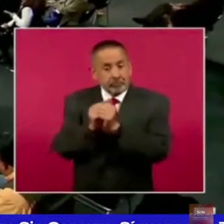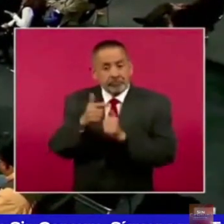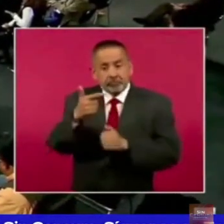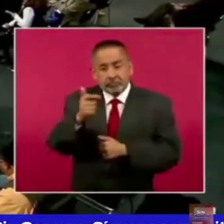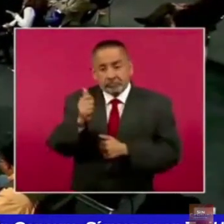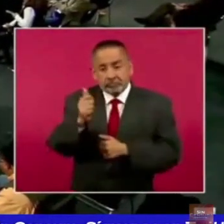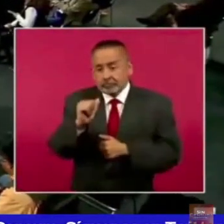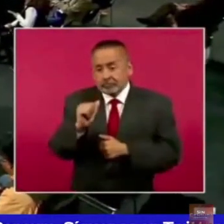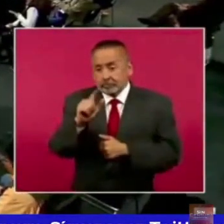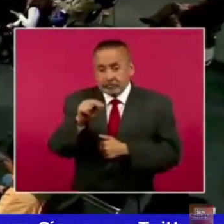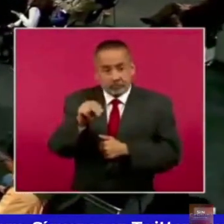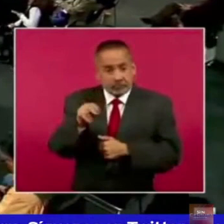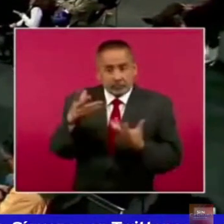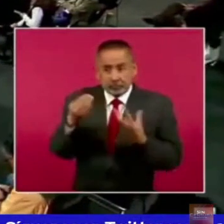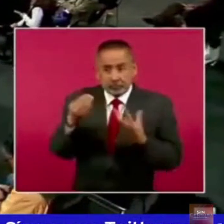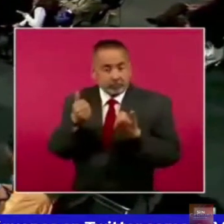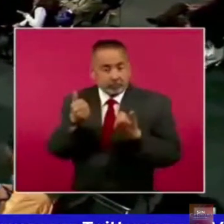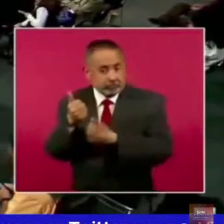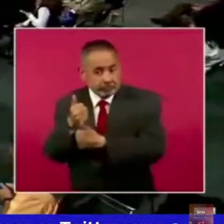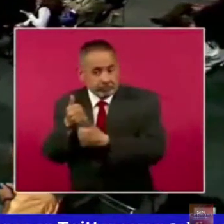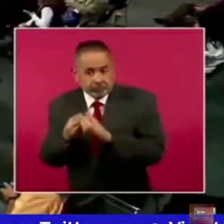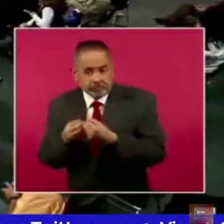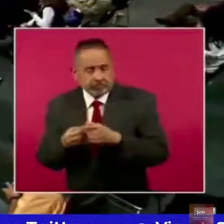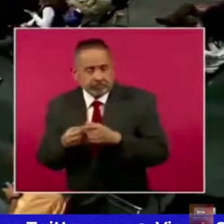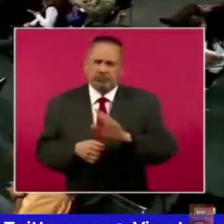Luna? ¡No!